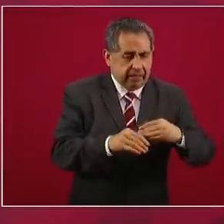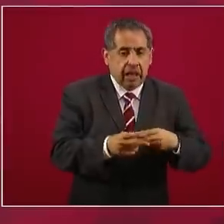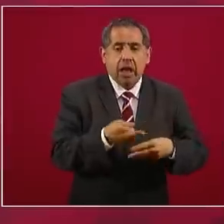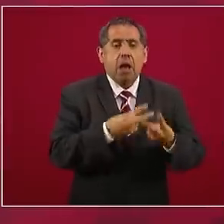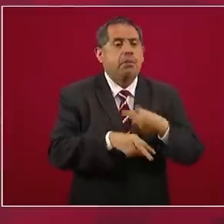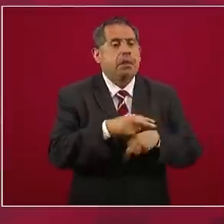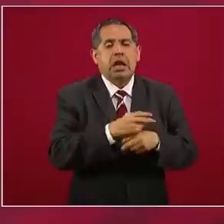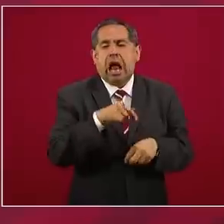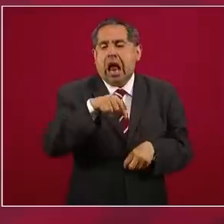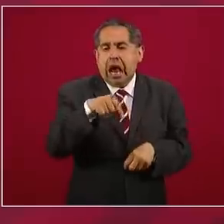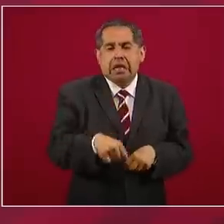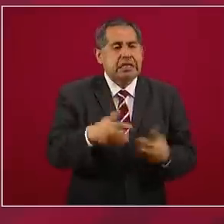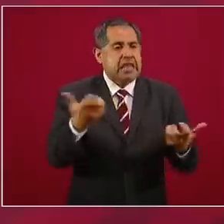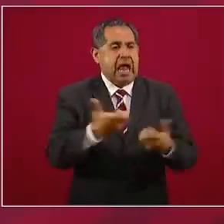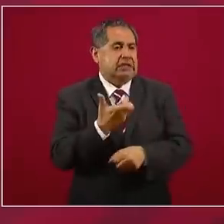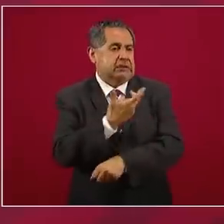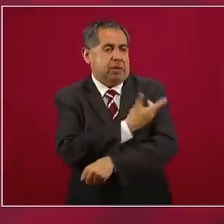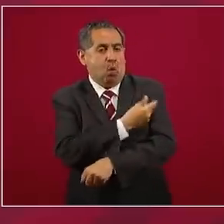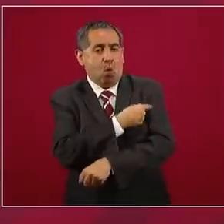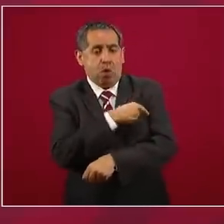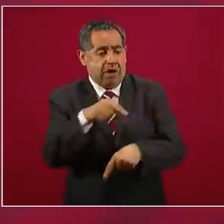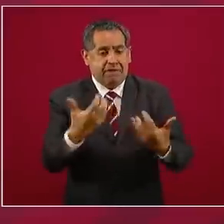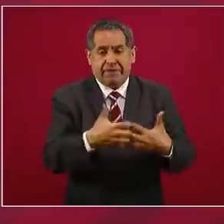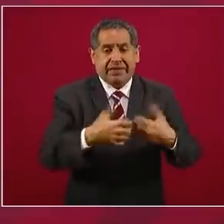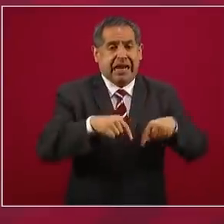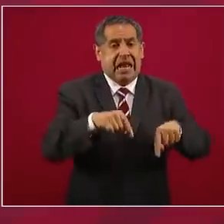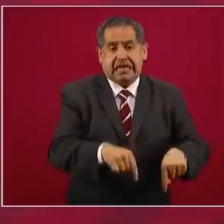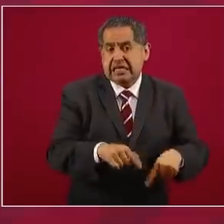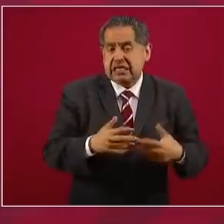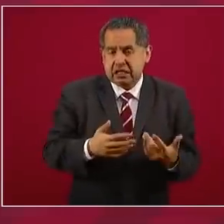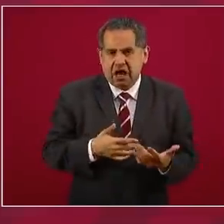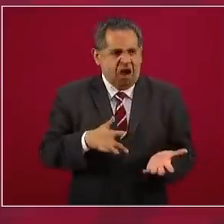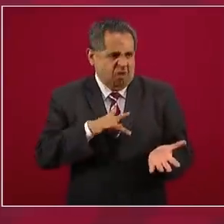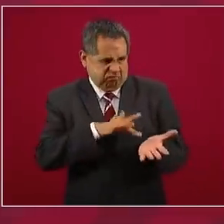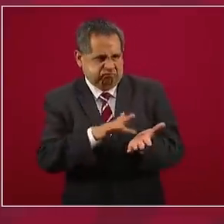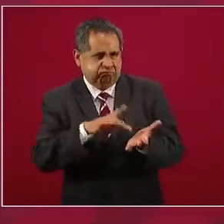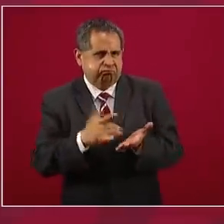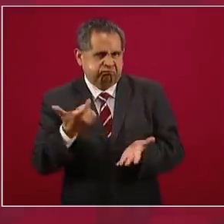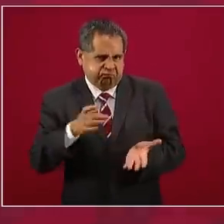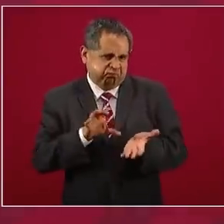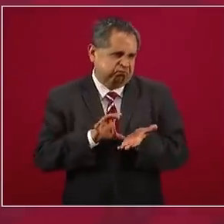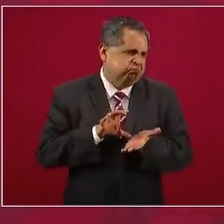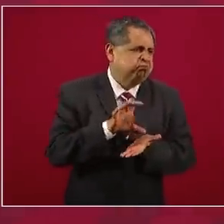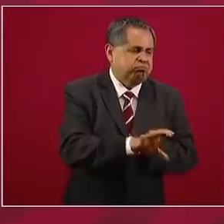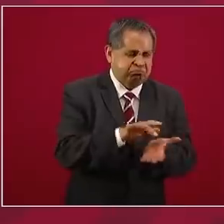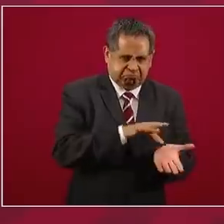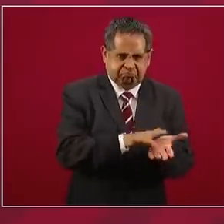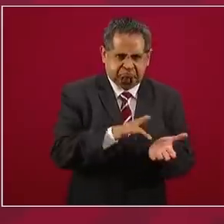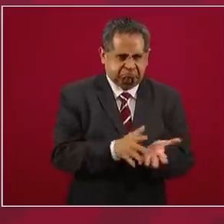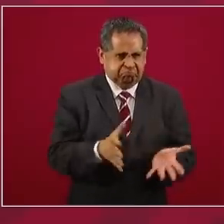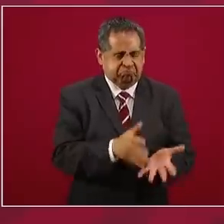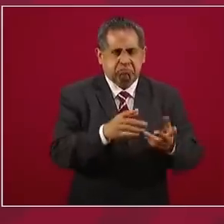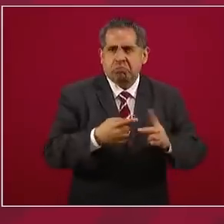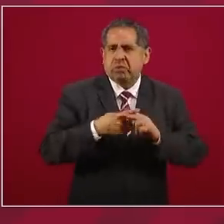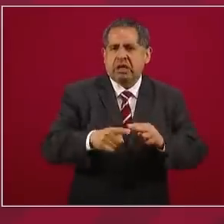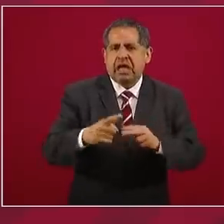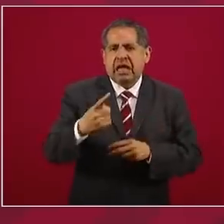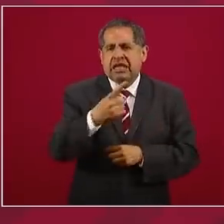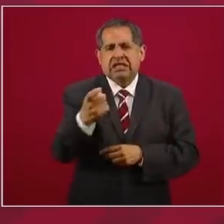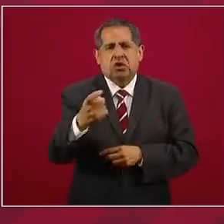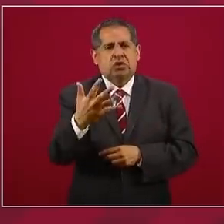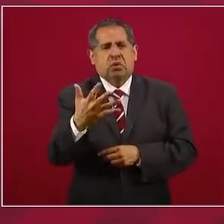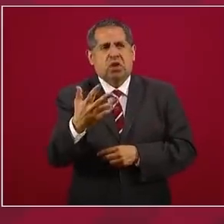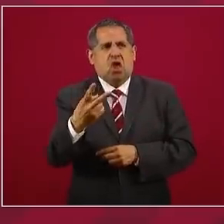fabricación de la vacuna y el soporte necesario para que se pueda arrancar con los 150 a